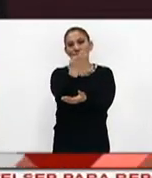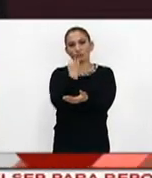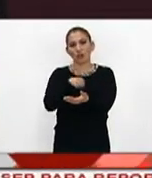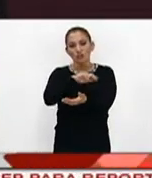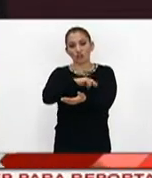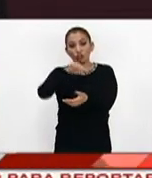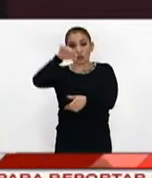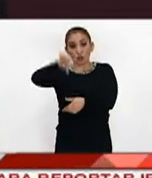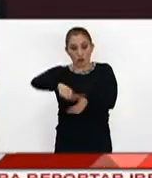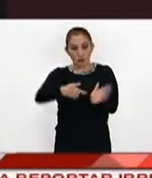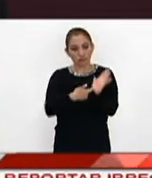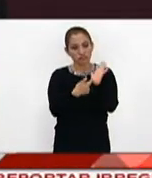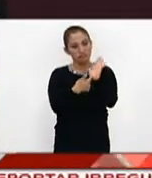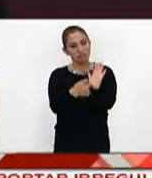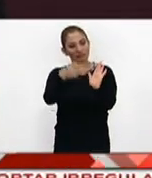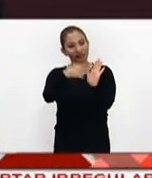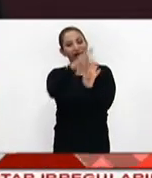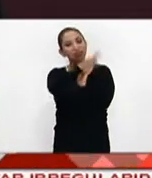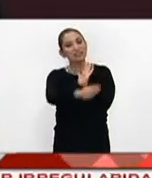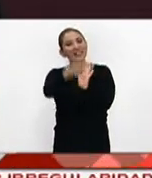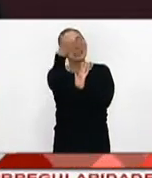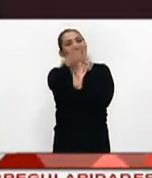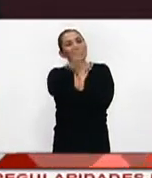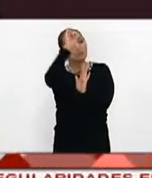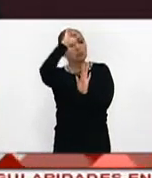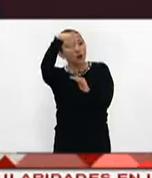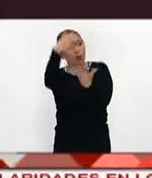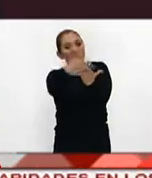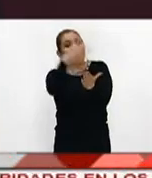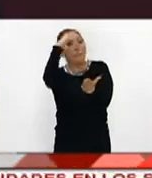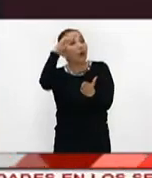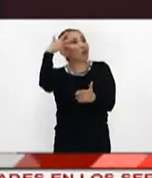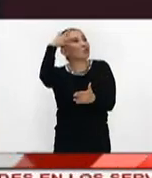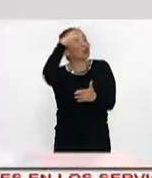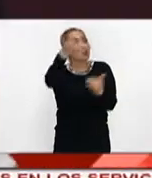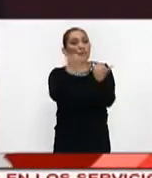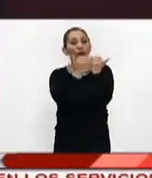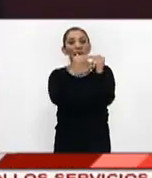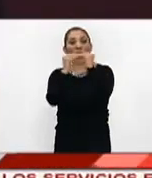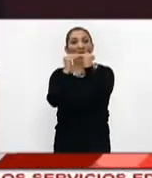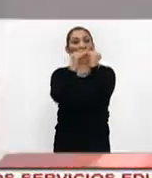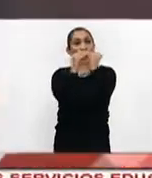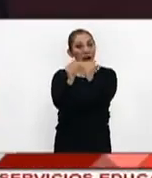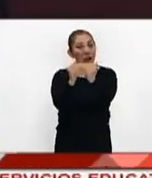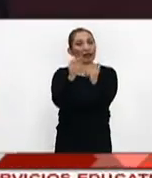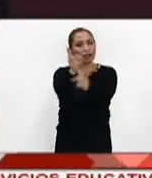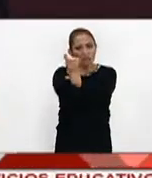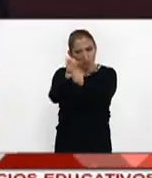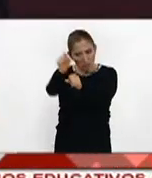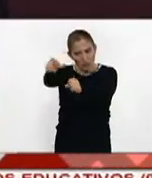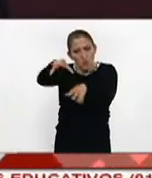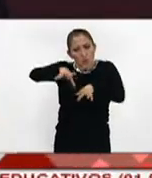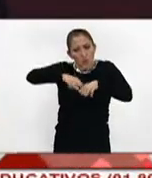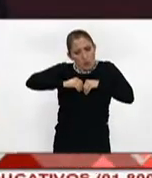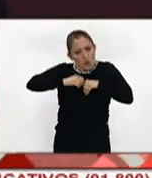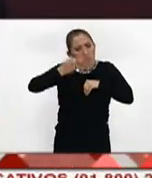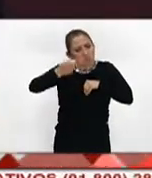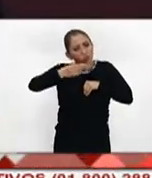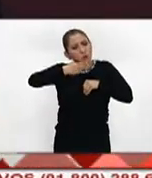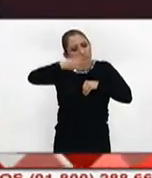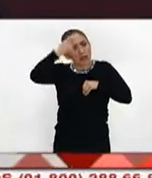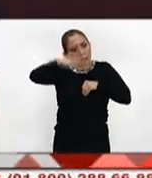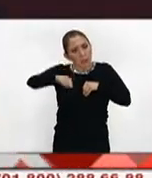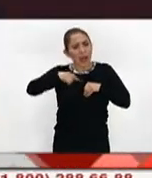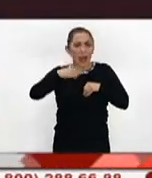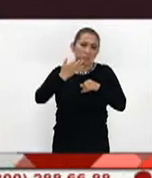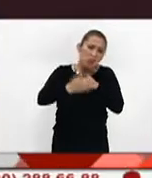hemos presentado hoy las 210 propuestas por un México de iguales, que invitamos que adopten como propias,